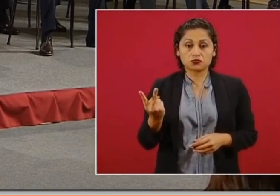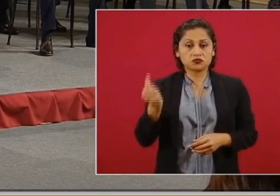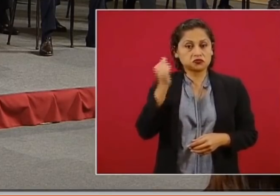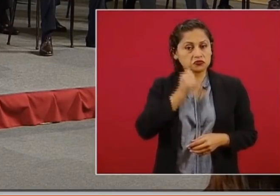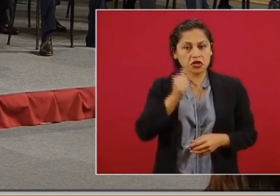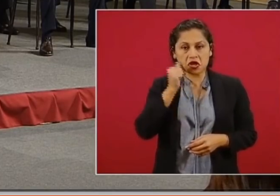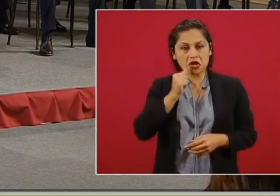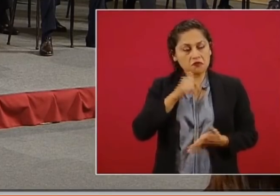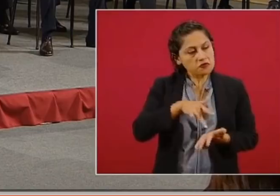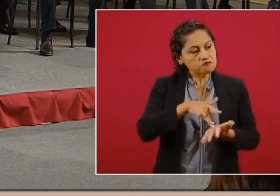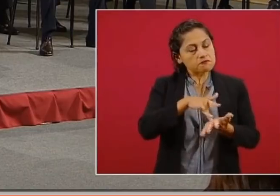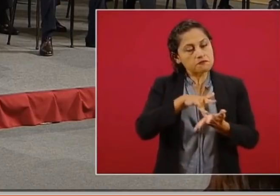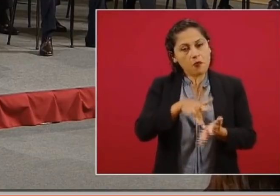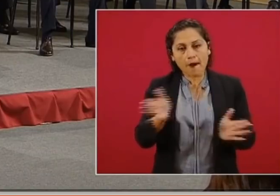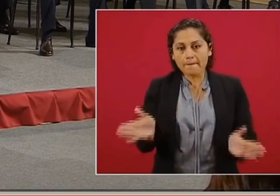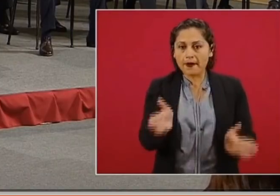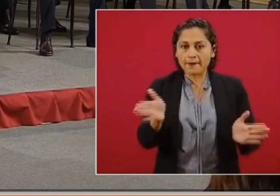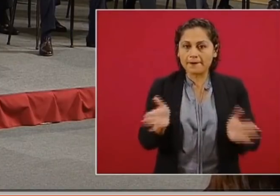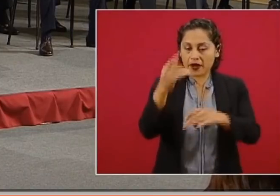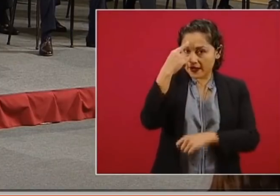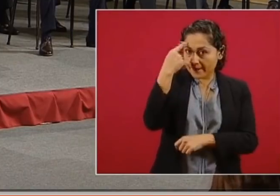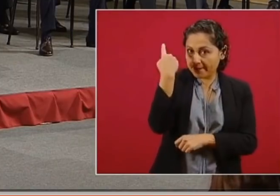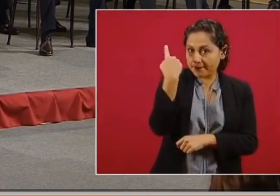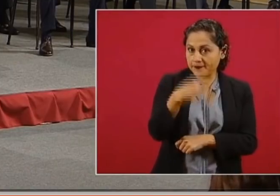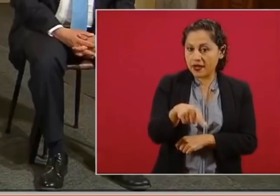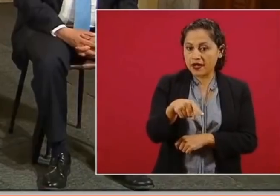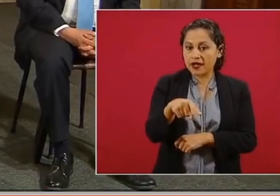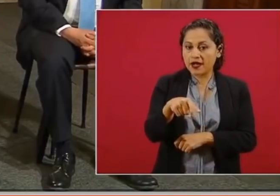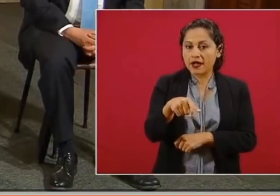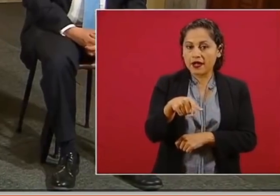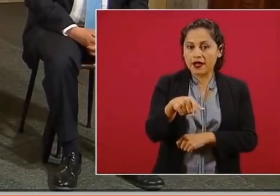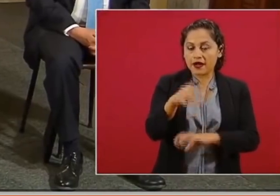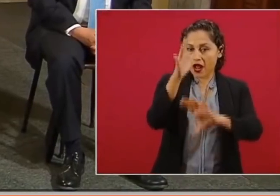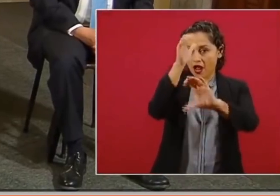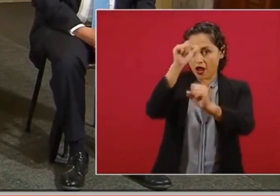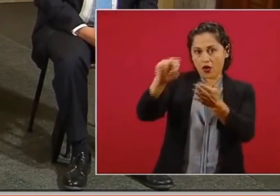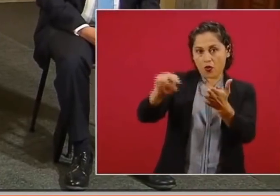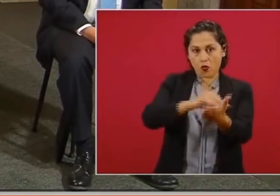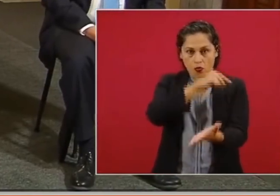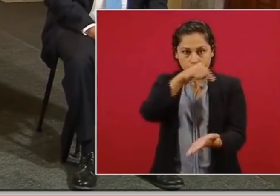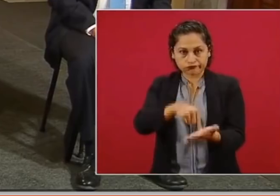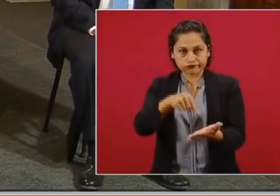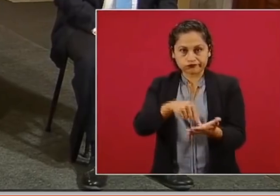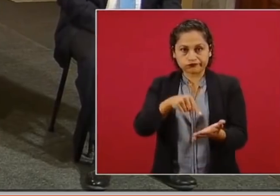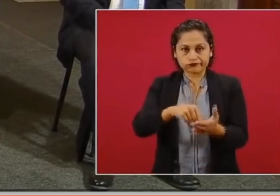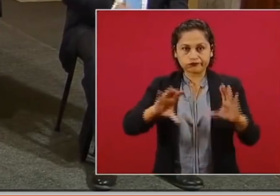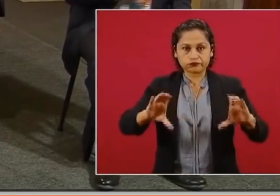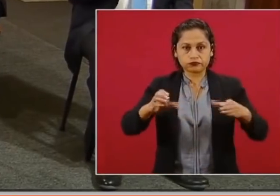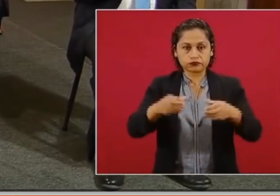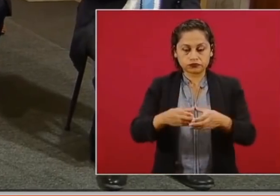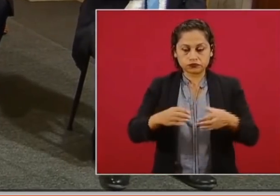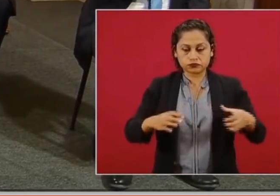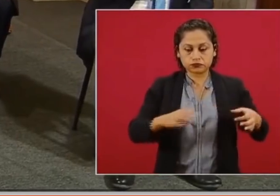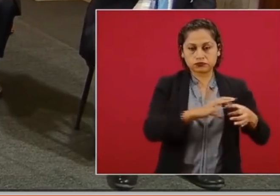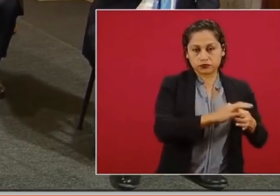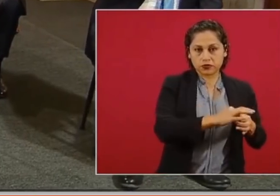promoviendo que se lleve a cabo este plan de asociación sector privado,